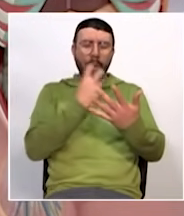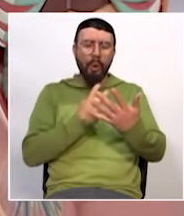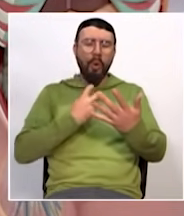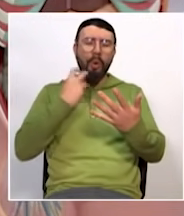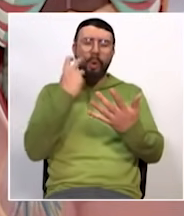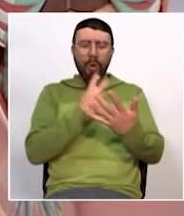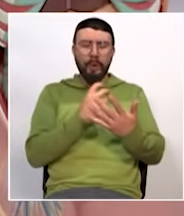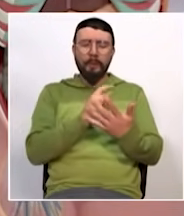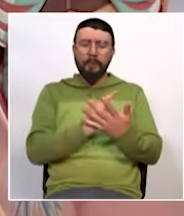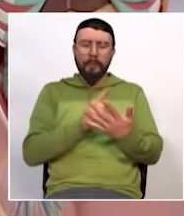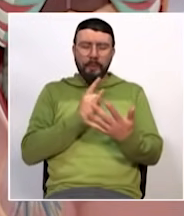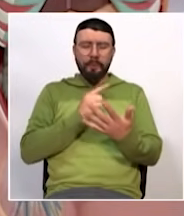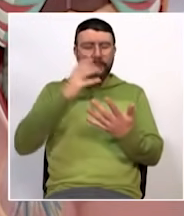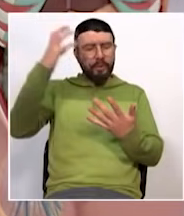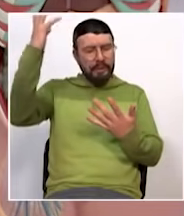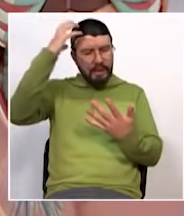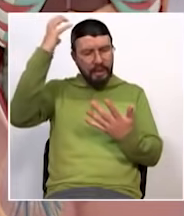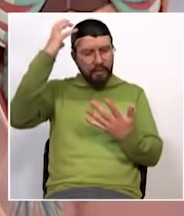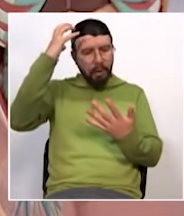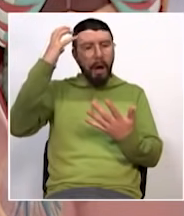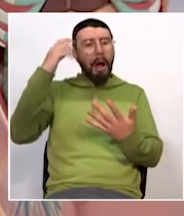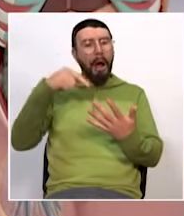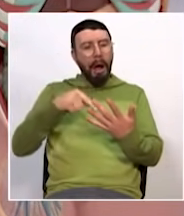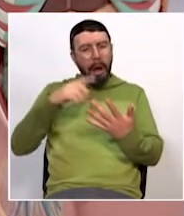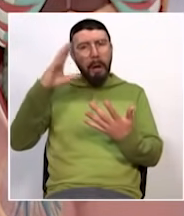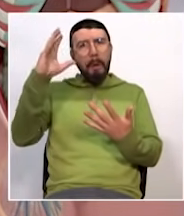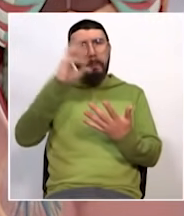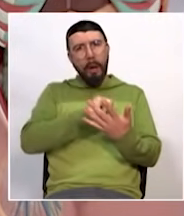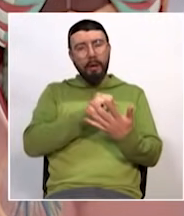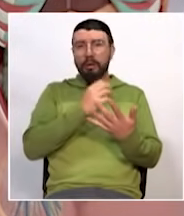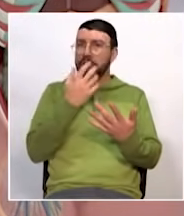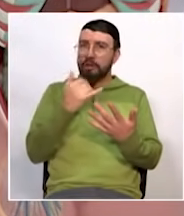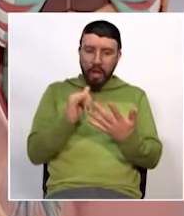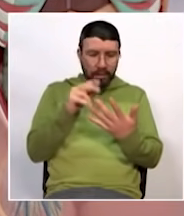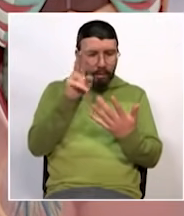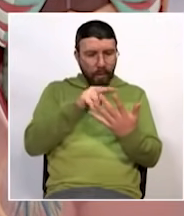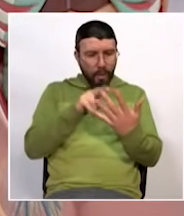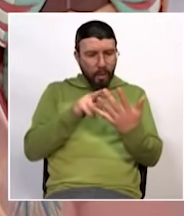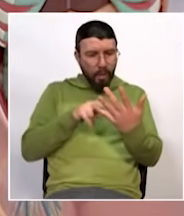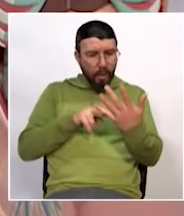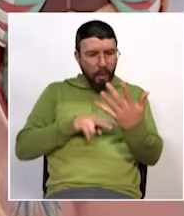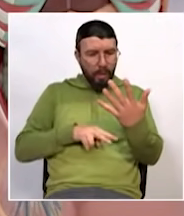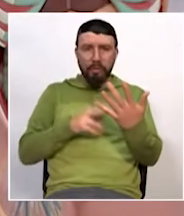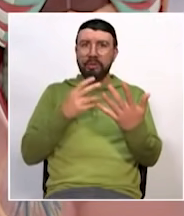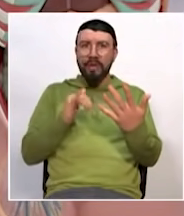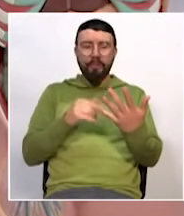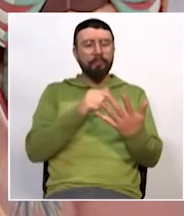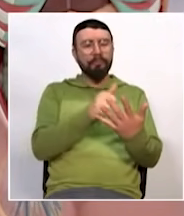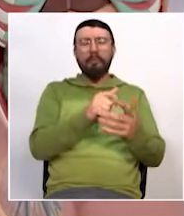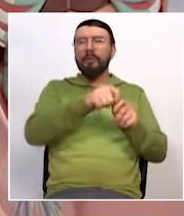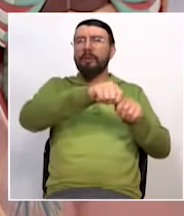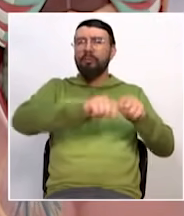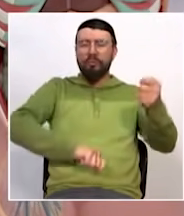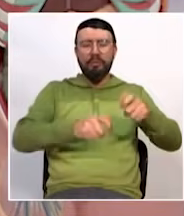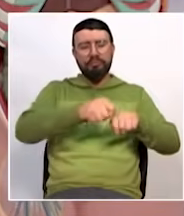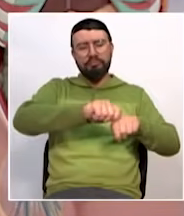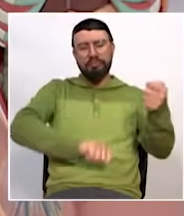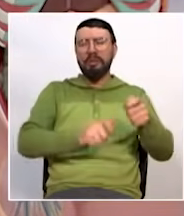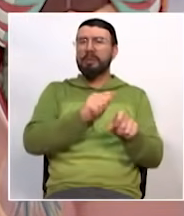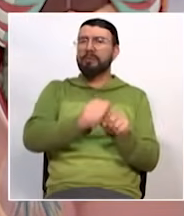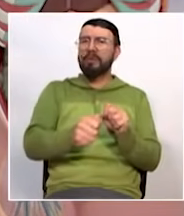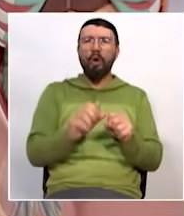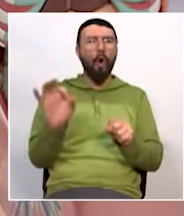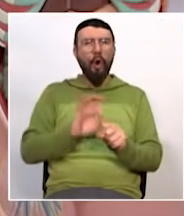poco más el cerebro a fin de darse cuenta después de que lo lea audible para usted rompa lo ritualizada mente o con